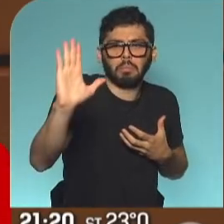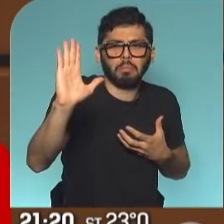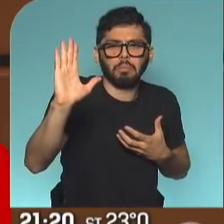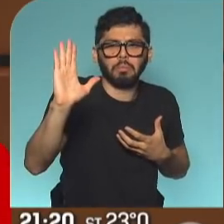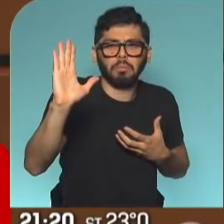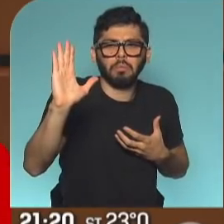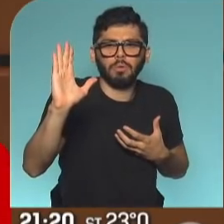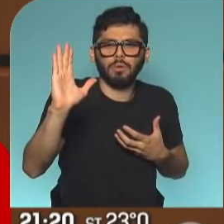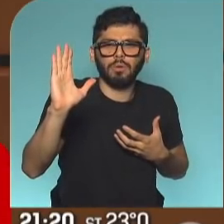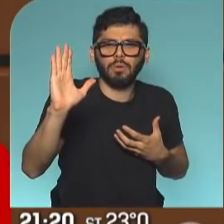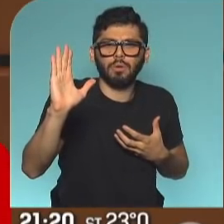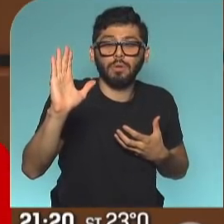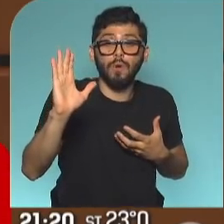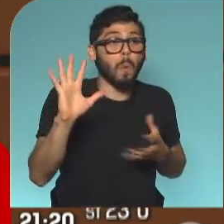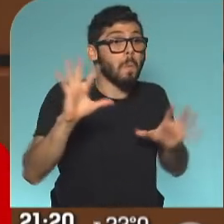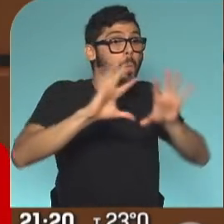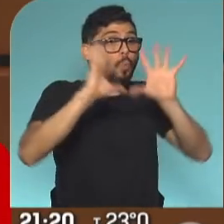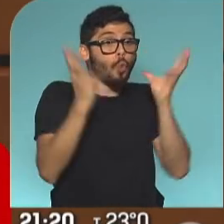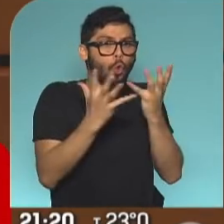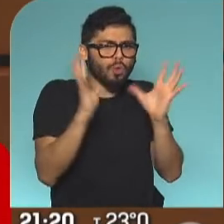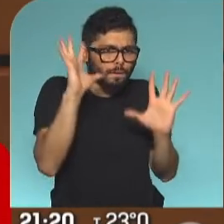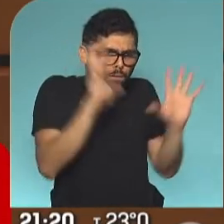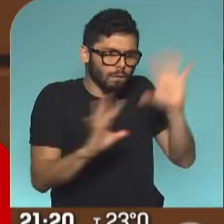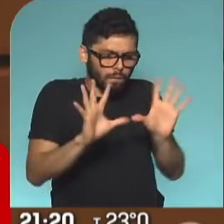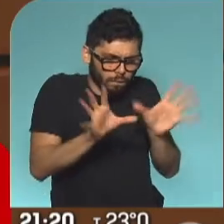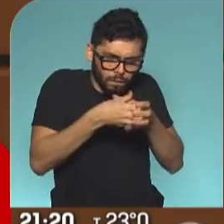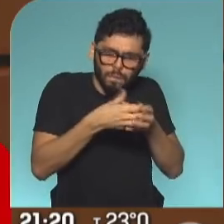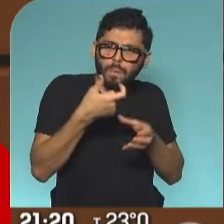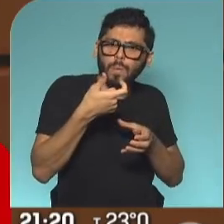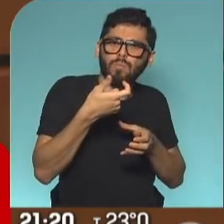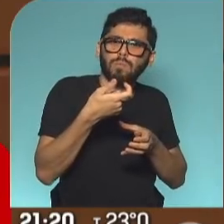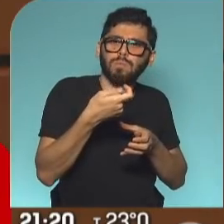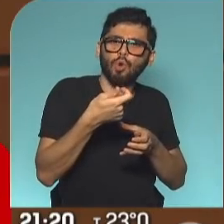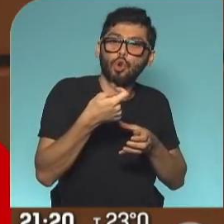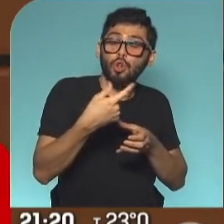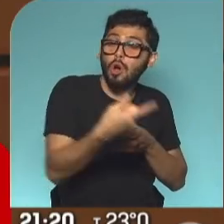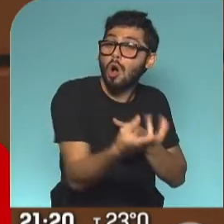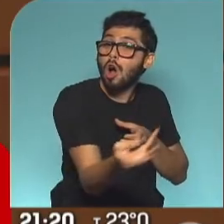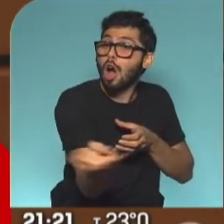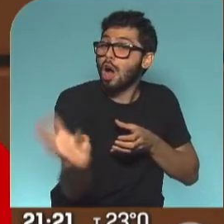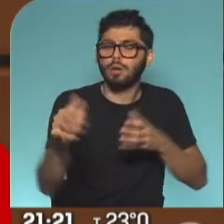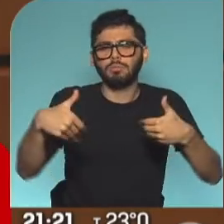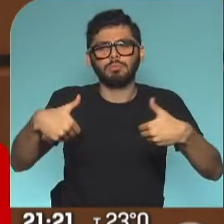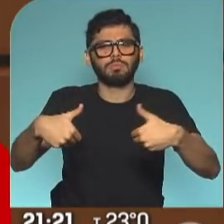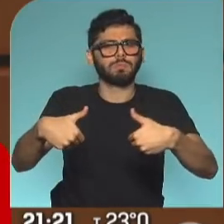Y pensar un mundo para unos pocos, donde el resto queda olvidado.